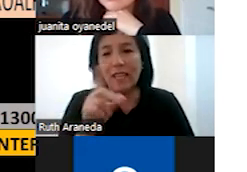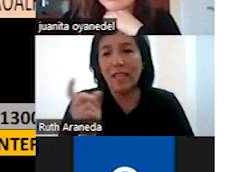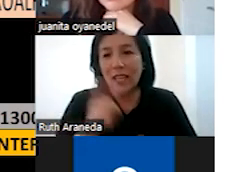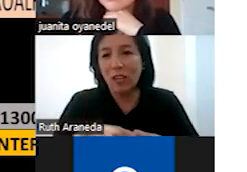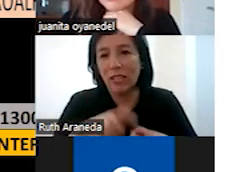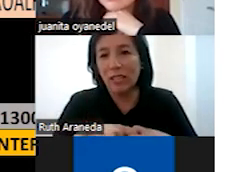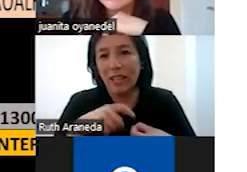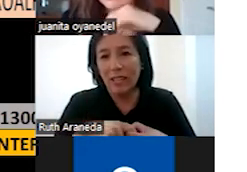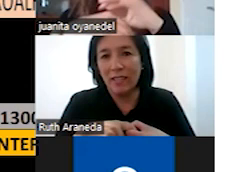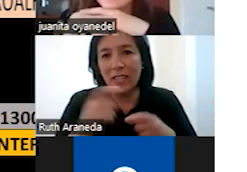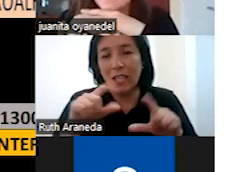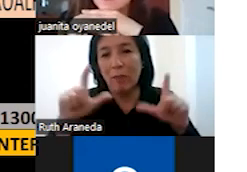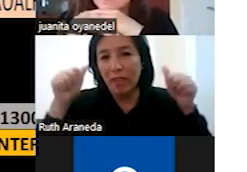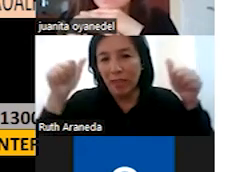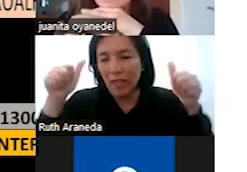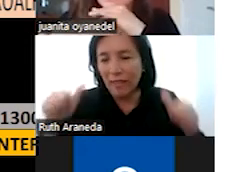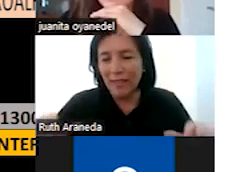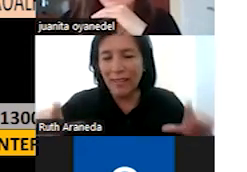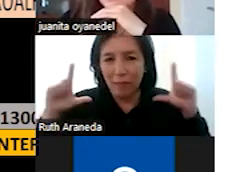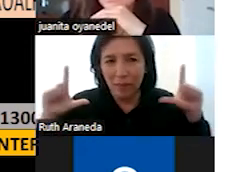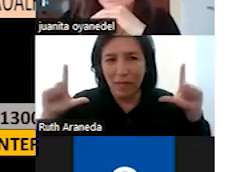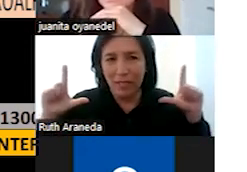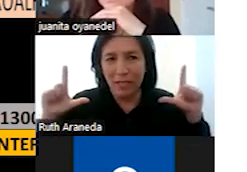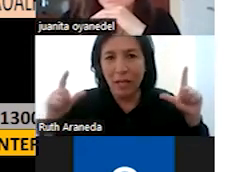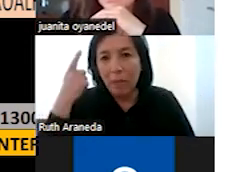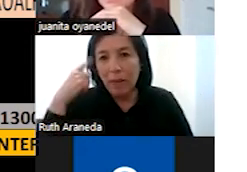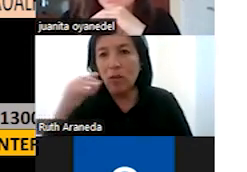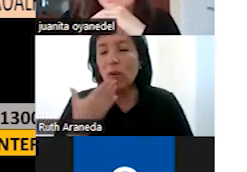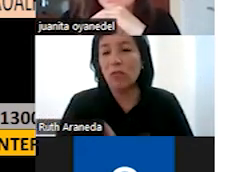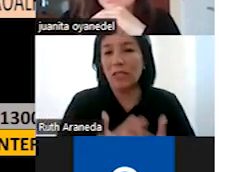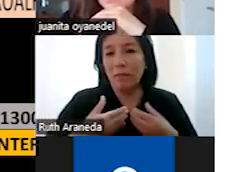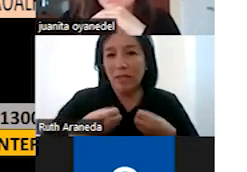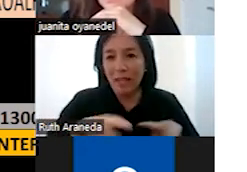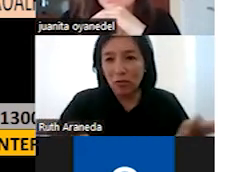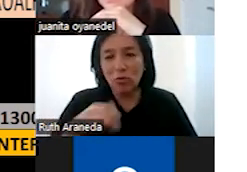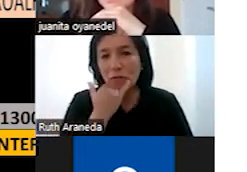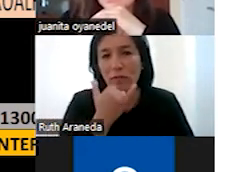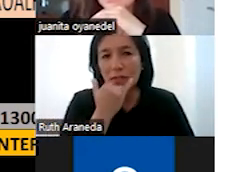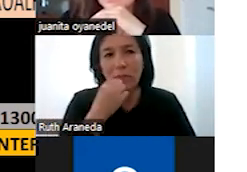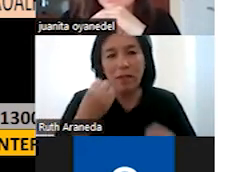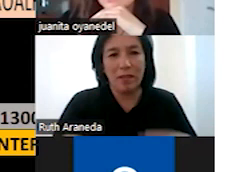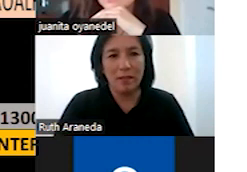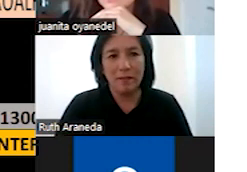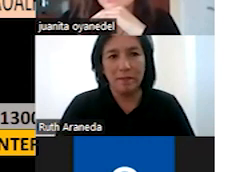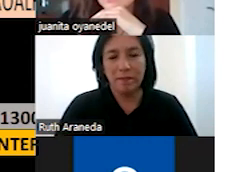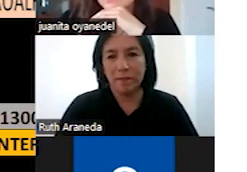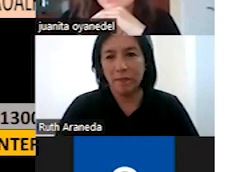están conectadas y que pueden anclarla en mi imagen. Pero Sí. cuando se emite a YouTube, se